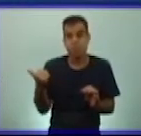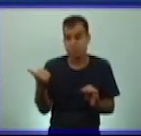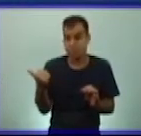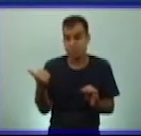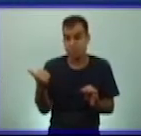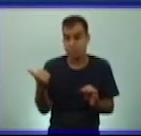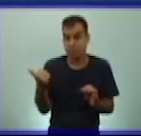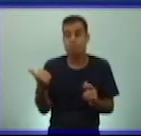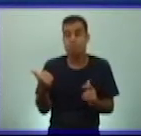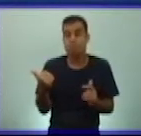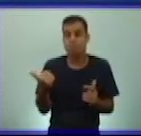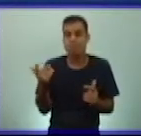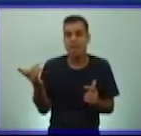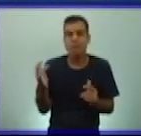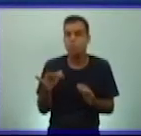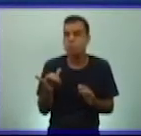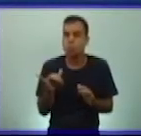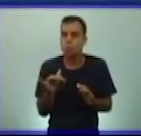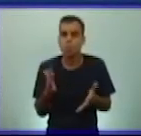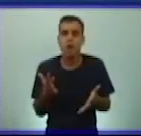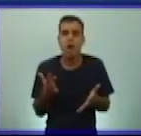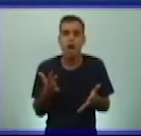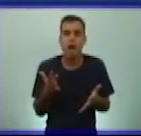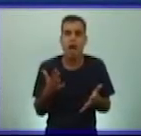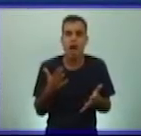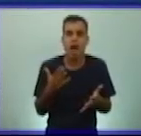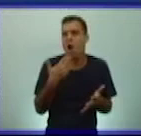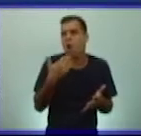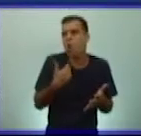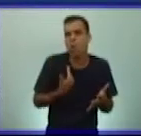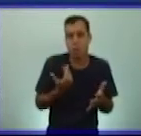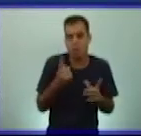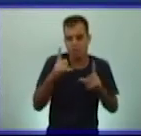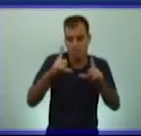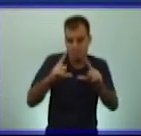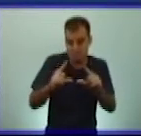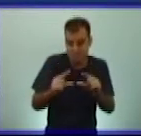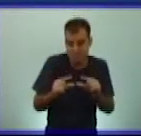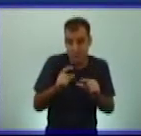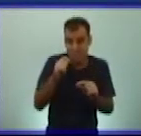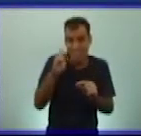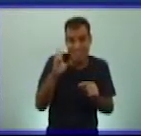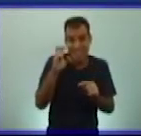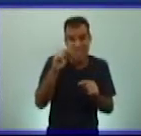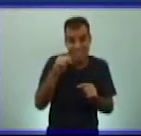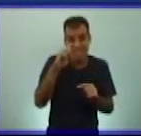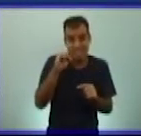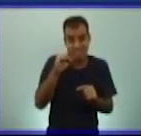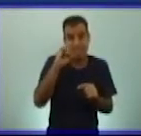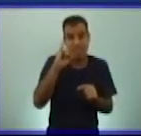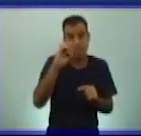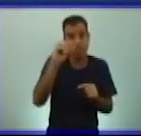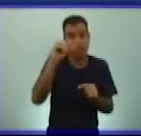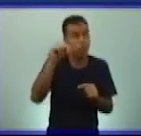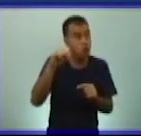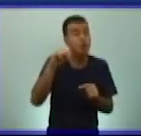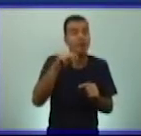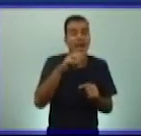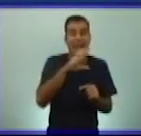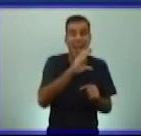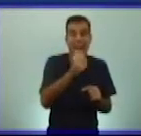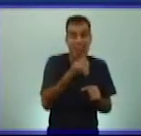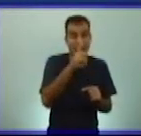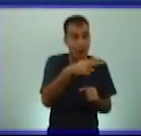que justifica la disminución de la tensión en el capacitor. Es decir, porque hay